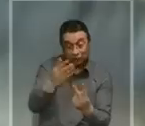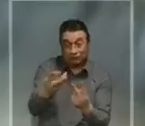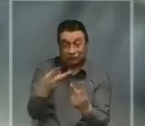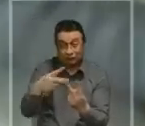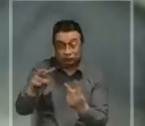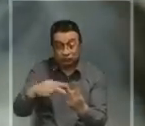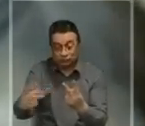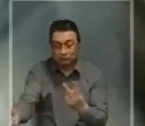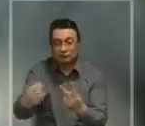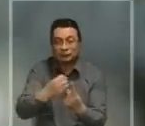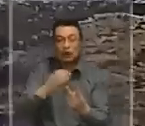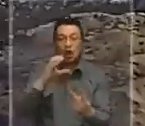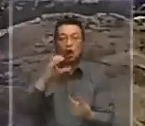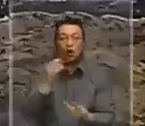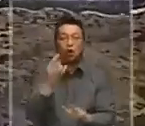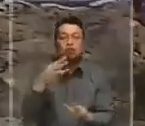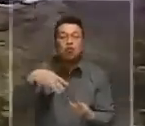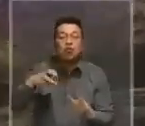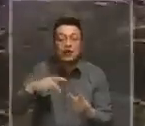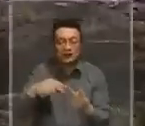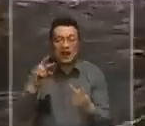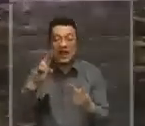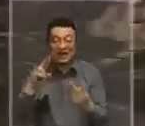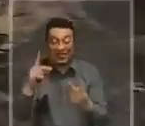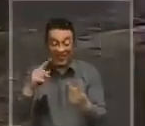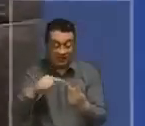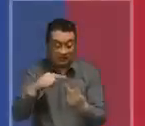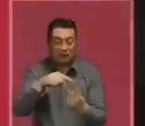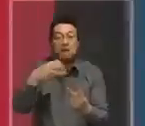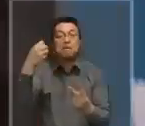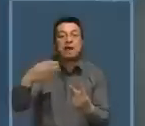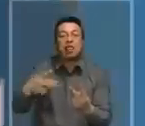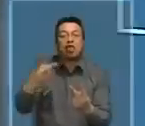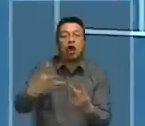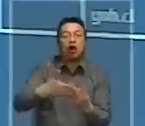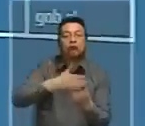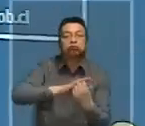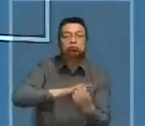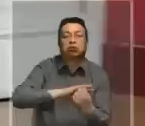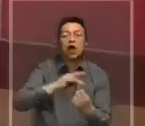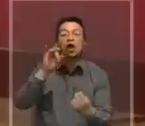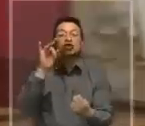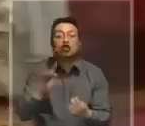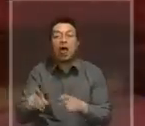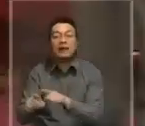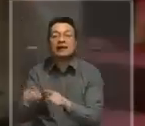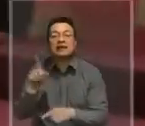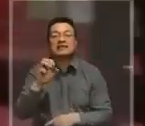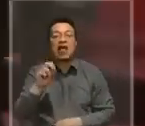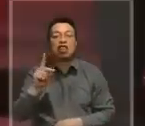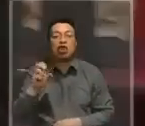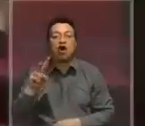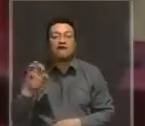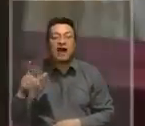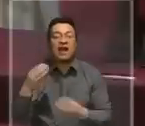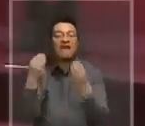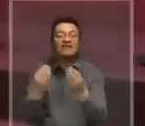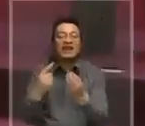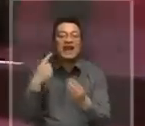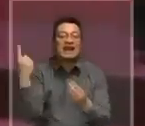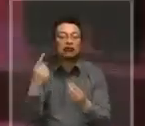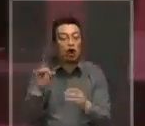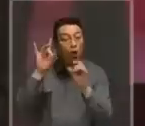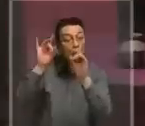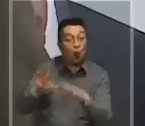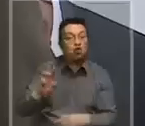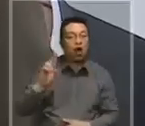por una militante de Comunes, RD perdió dos carteras clave y finalmente se quedó solo con Marcela Sandoval en Bienes Nacionales, su única representante